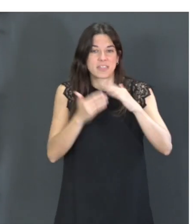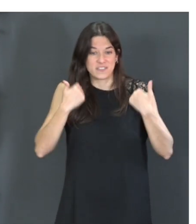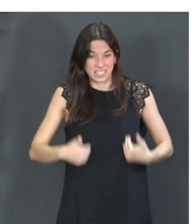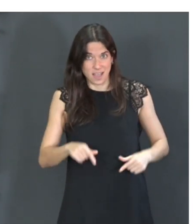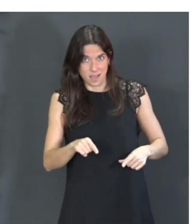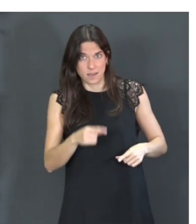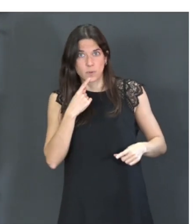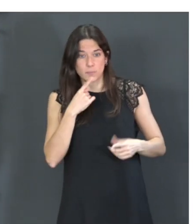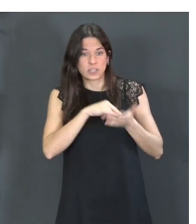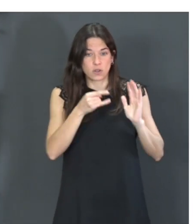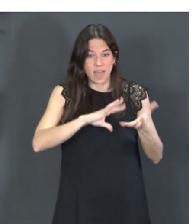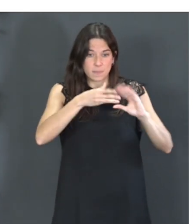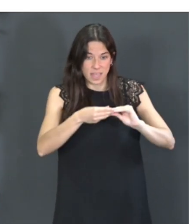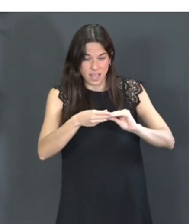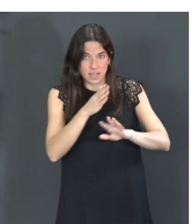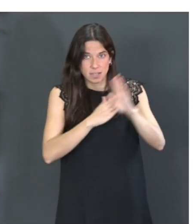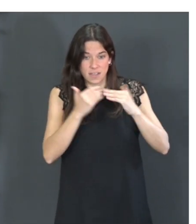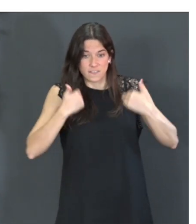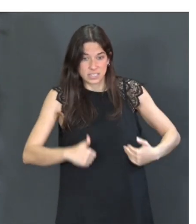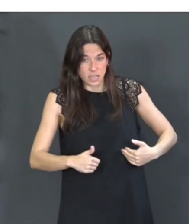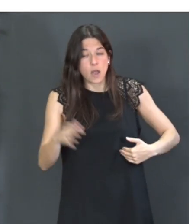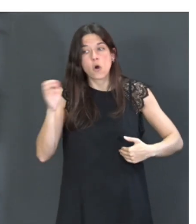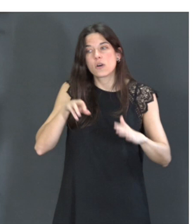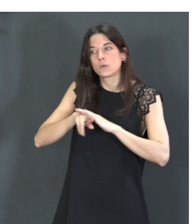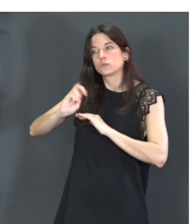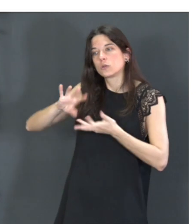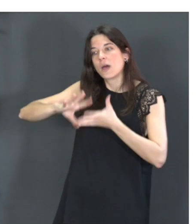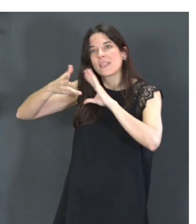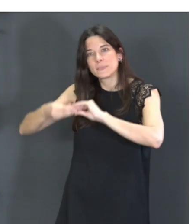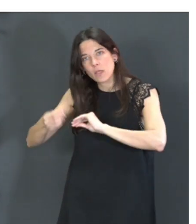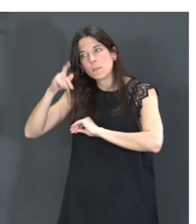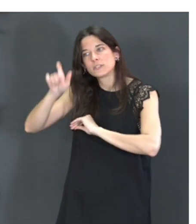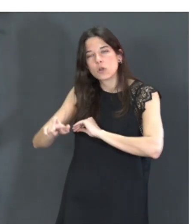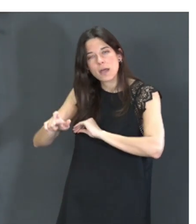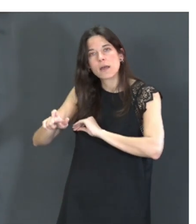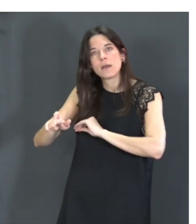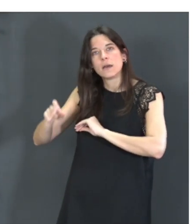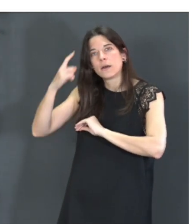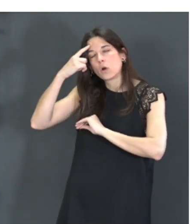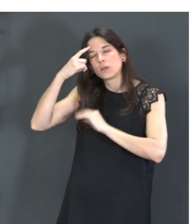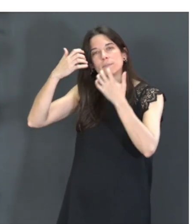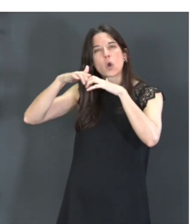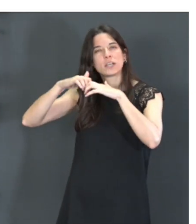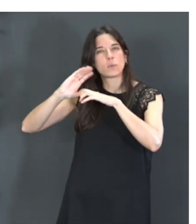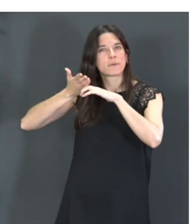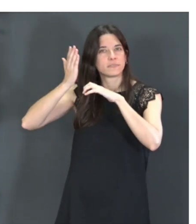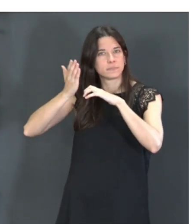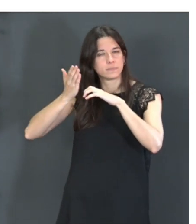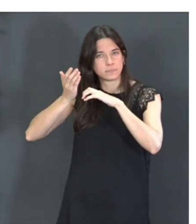acuerdo?, que una tecnología, un recurso adaptado a una persona con un deterioro cognitivo,